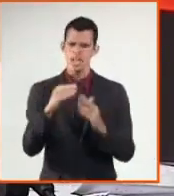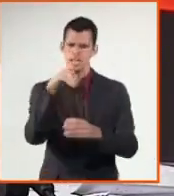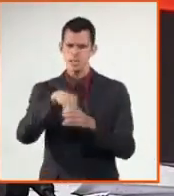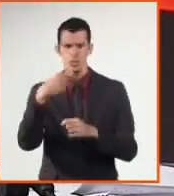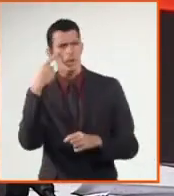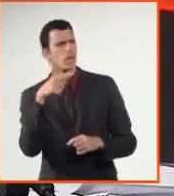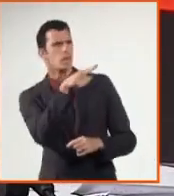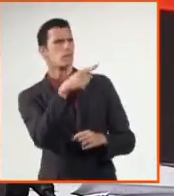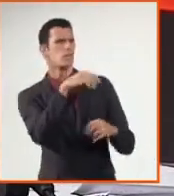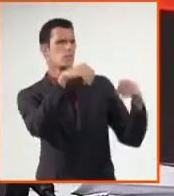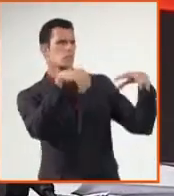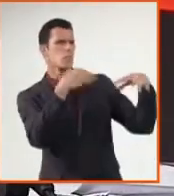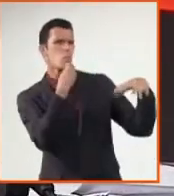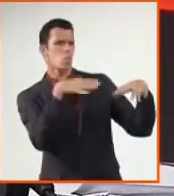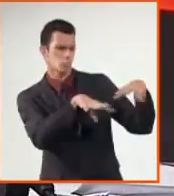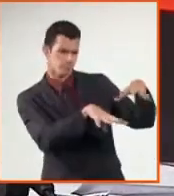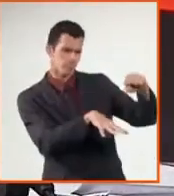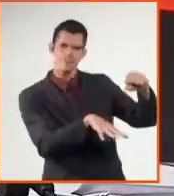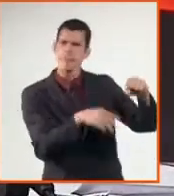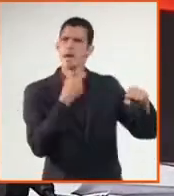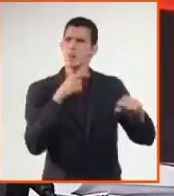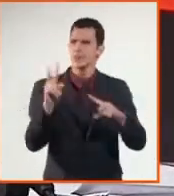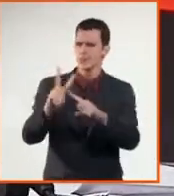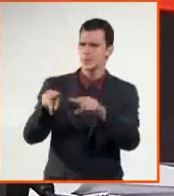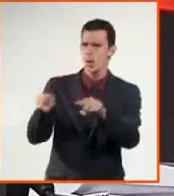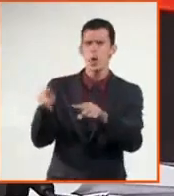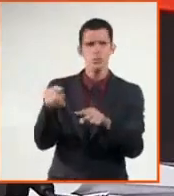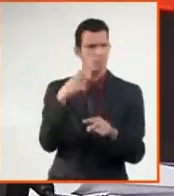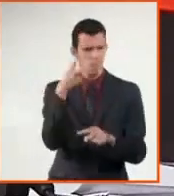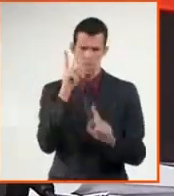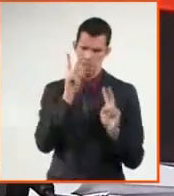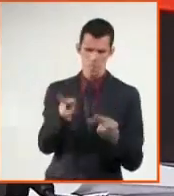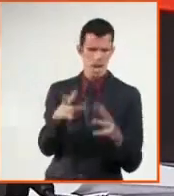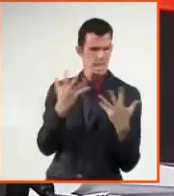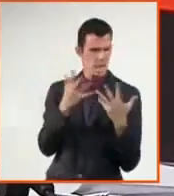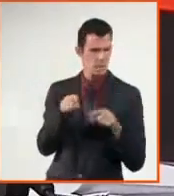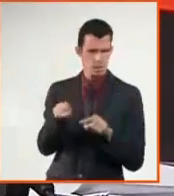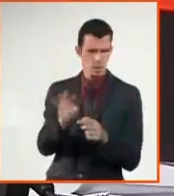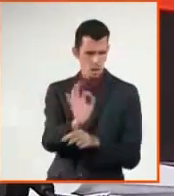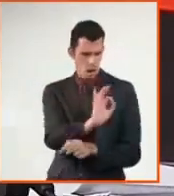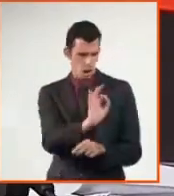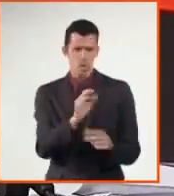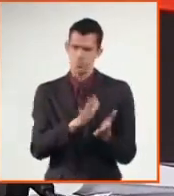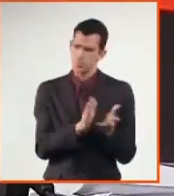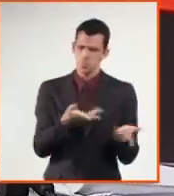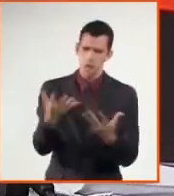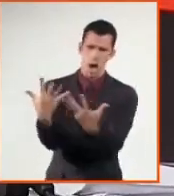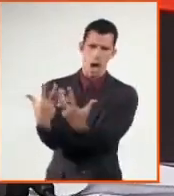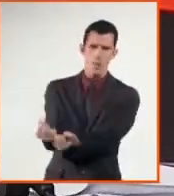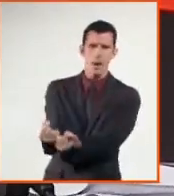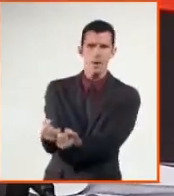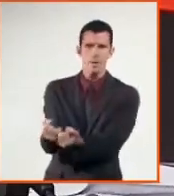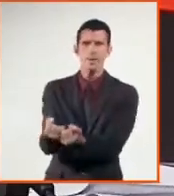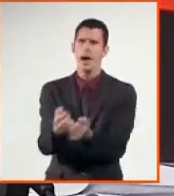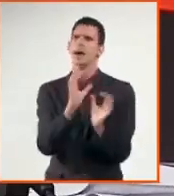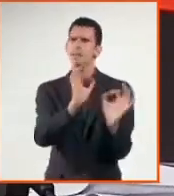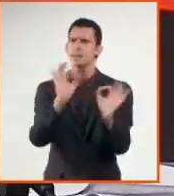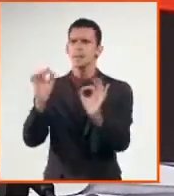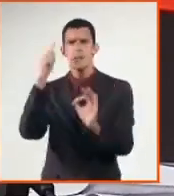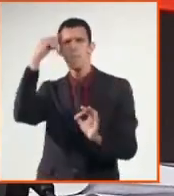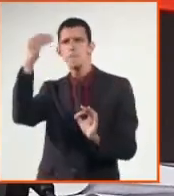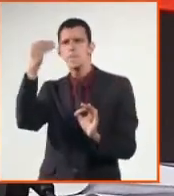con el otro la otra parte de la población que en ese momento pues estaba entonces